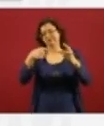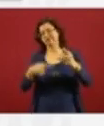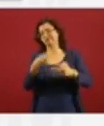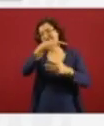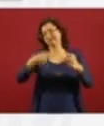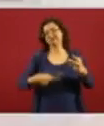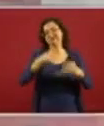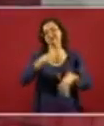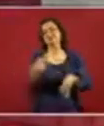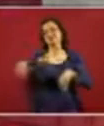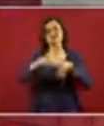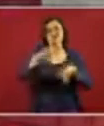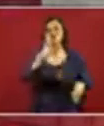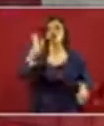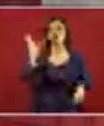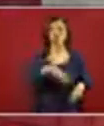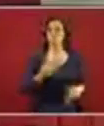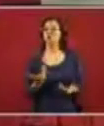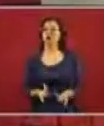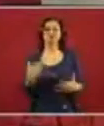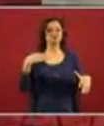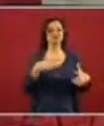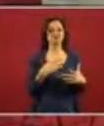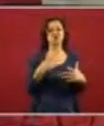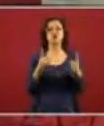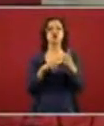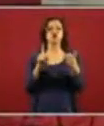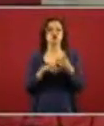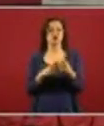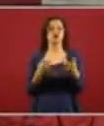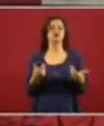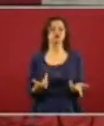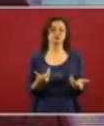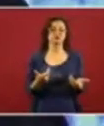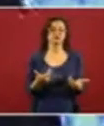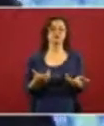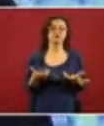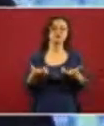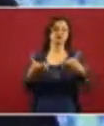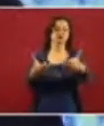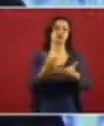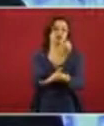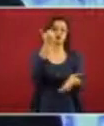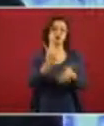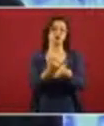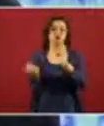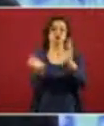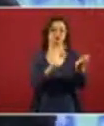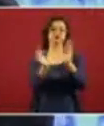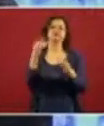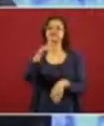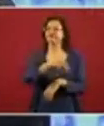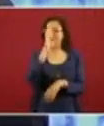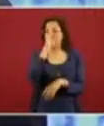más mal portadas son las que están a las salidas o entradas sobre de alguna ciudad, sobre las